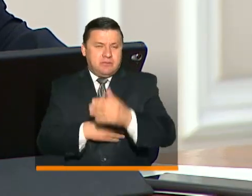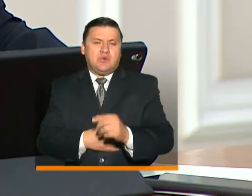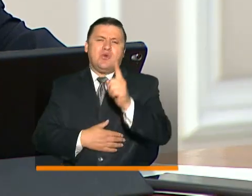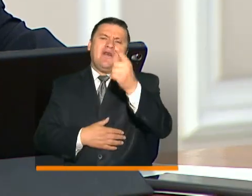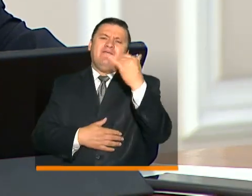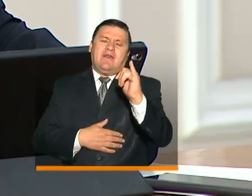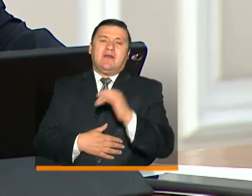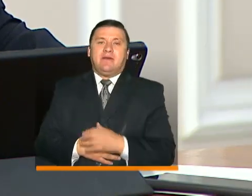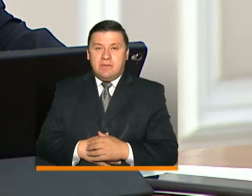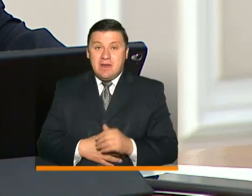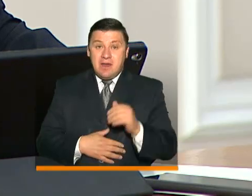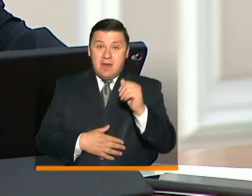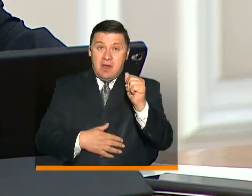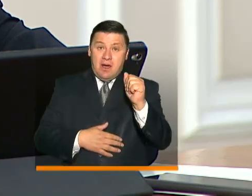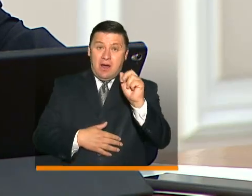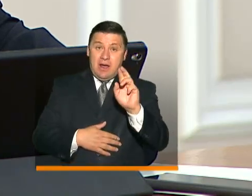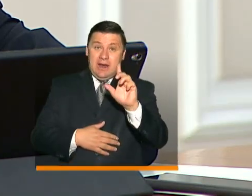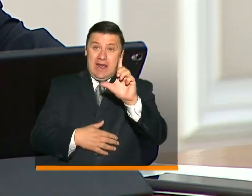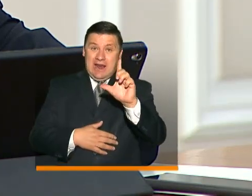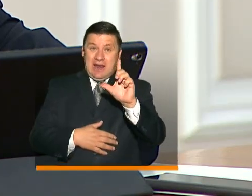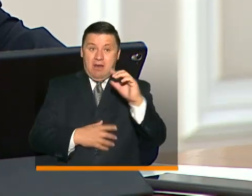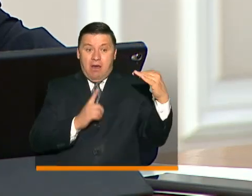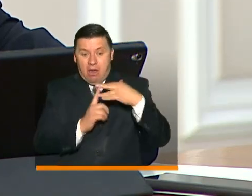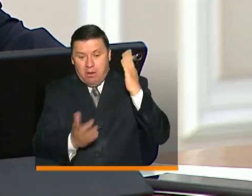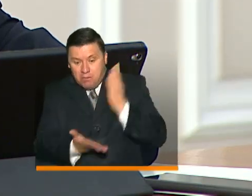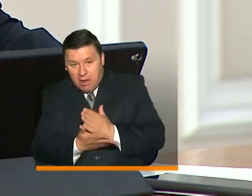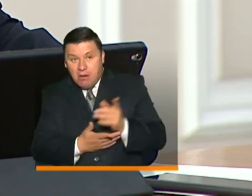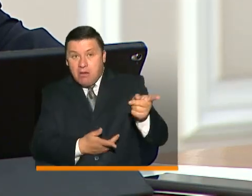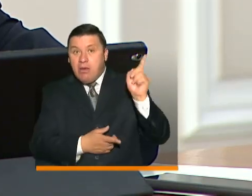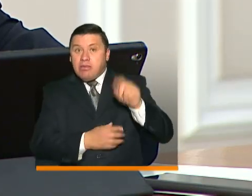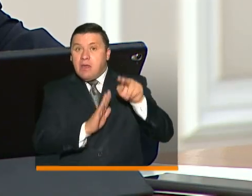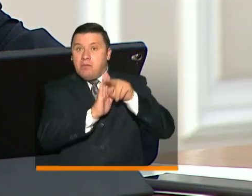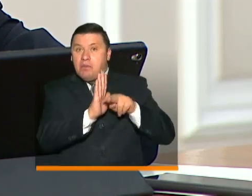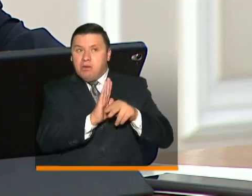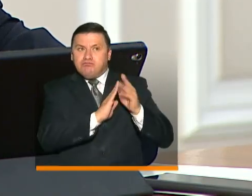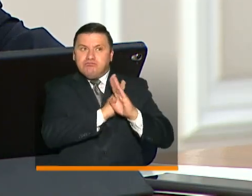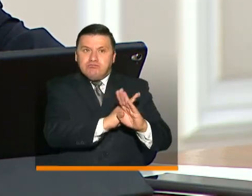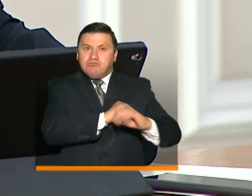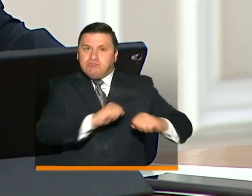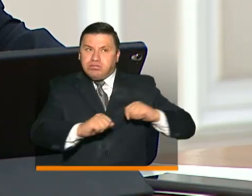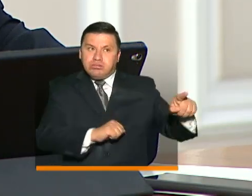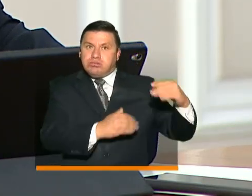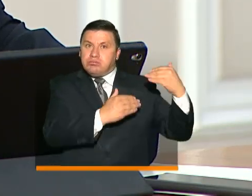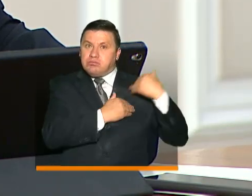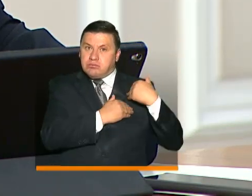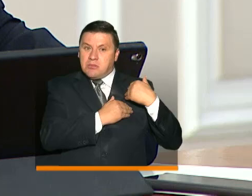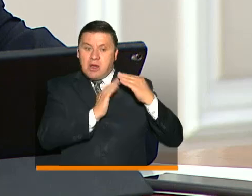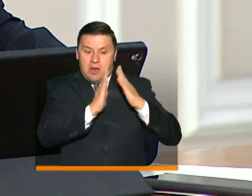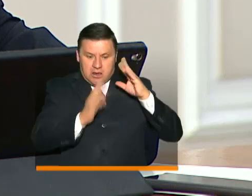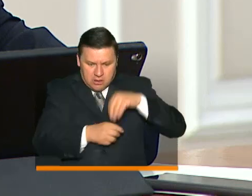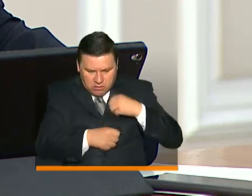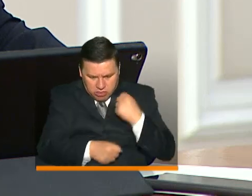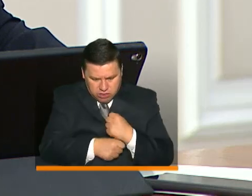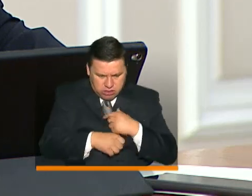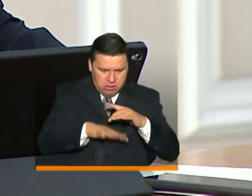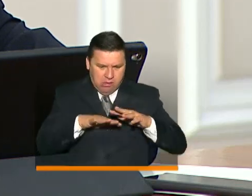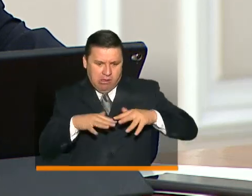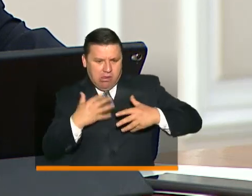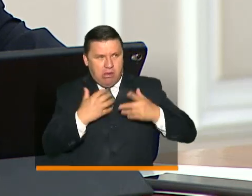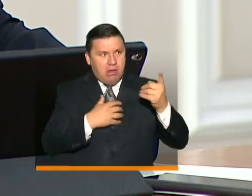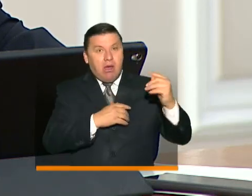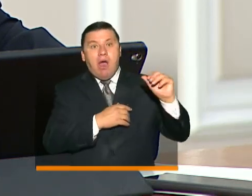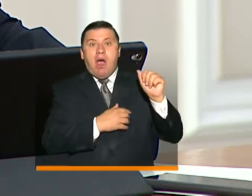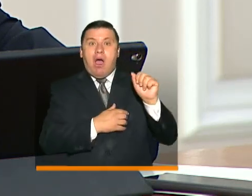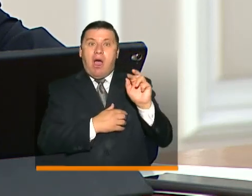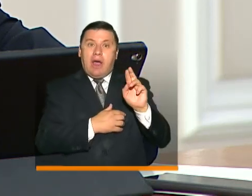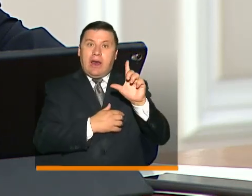último, la ARL tiene que hacer todos los programas de prevención de trabajo en casa y tanto el